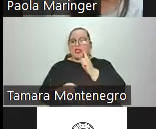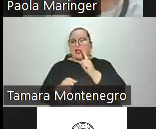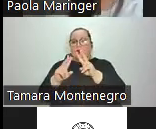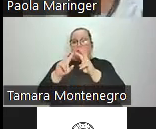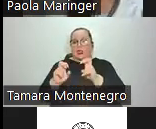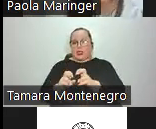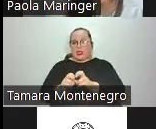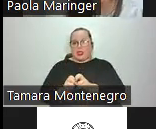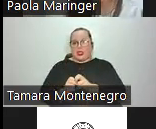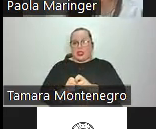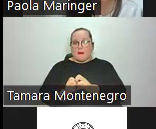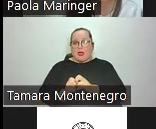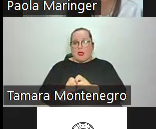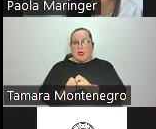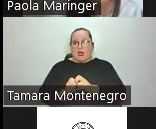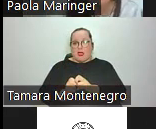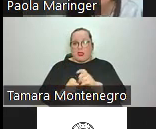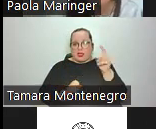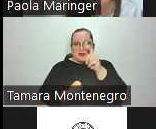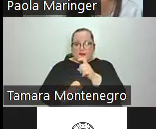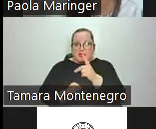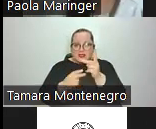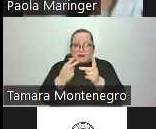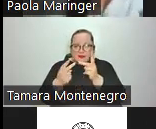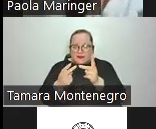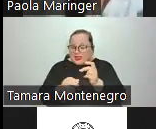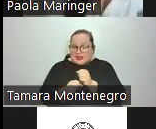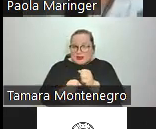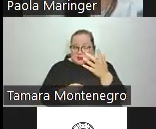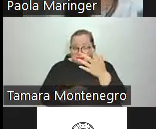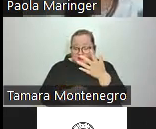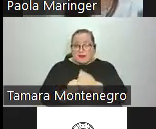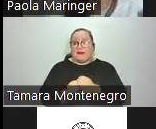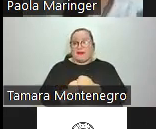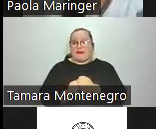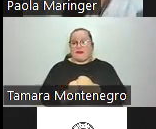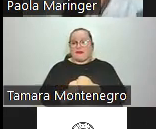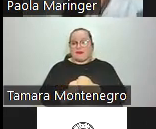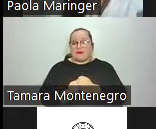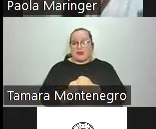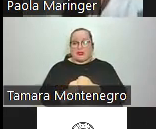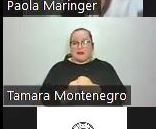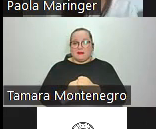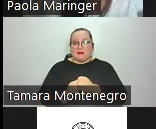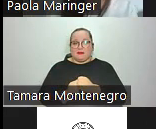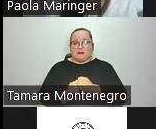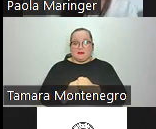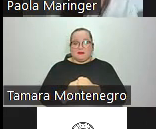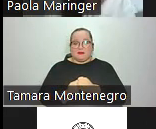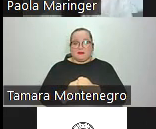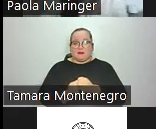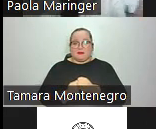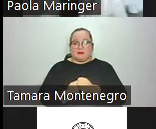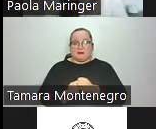de que me cuesta un poquito leer. Ahí lo estoy acercando.